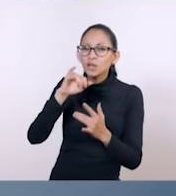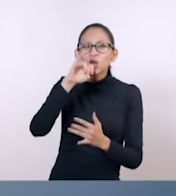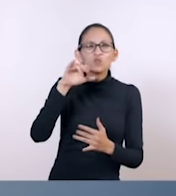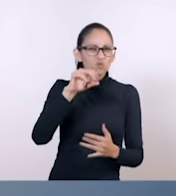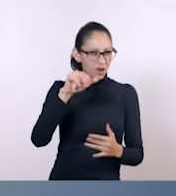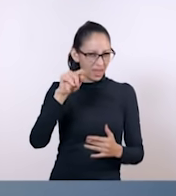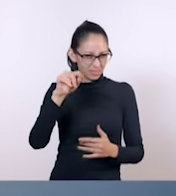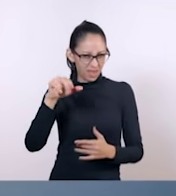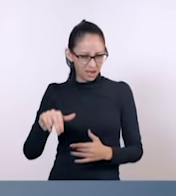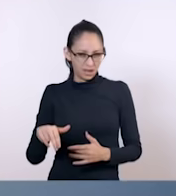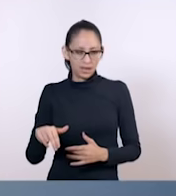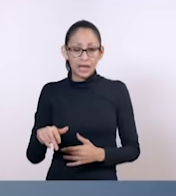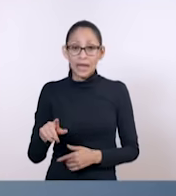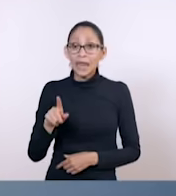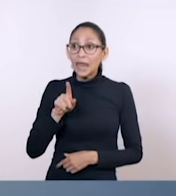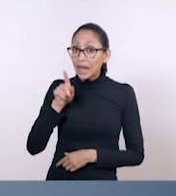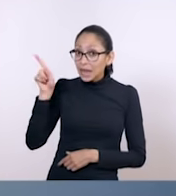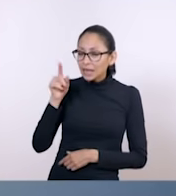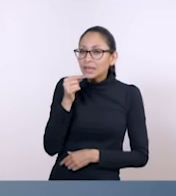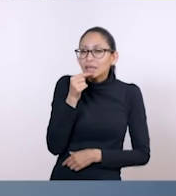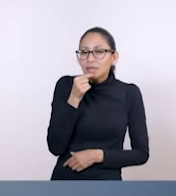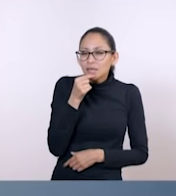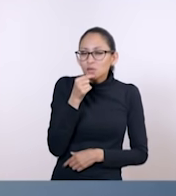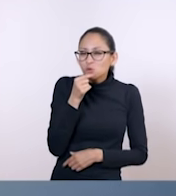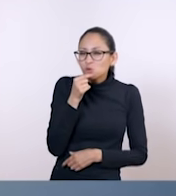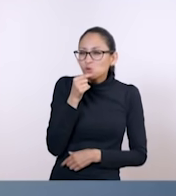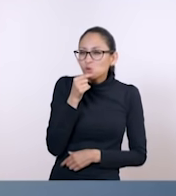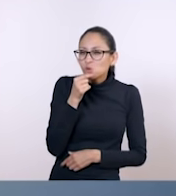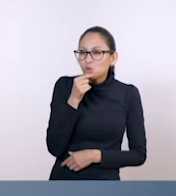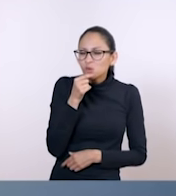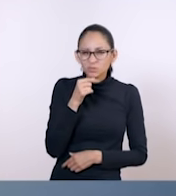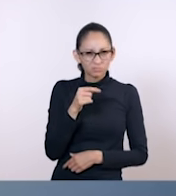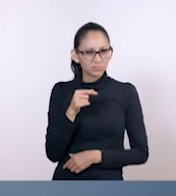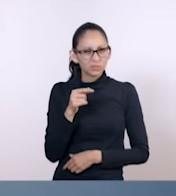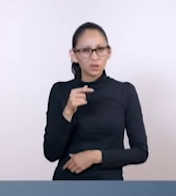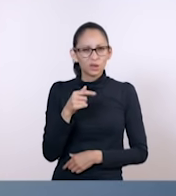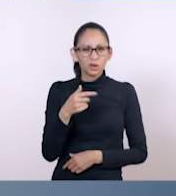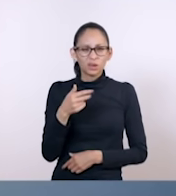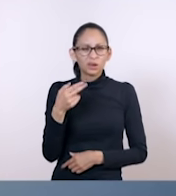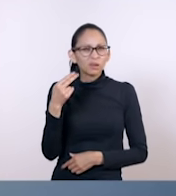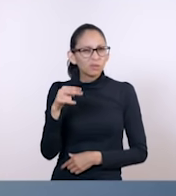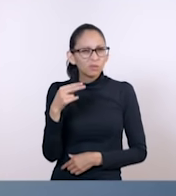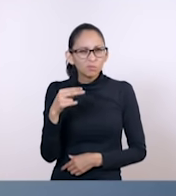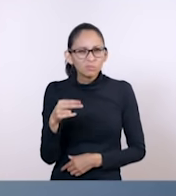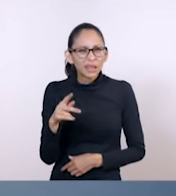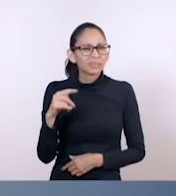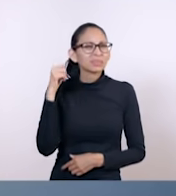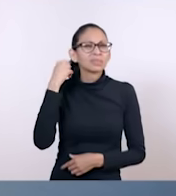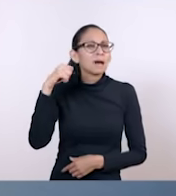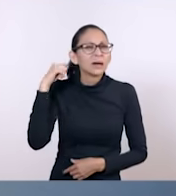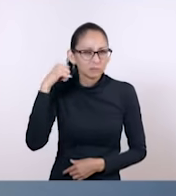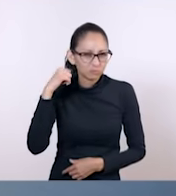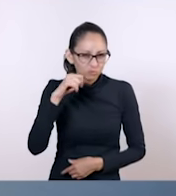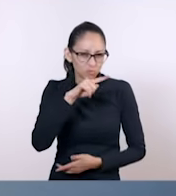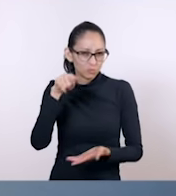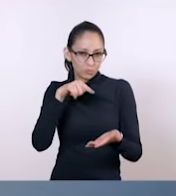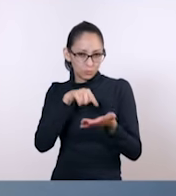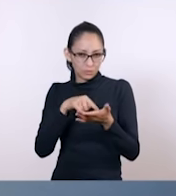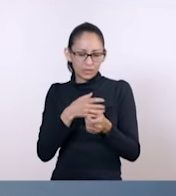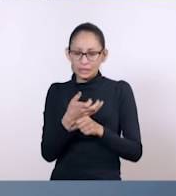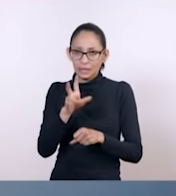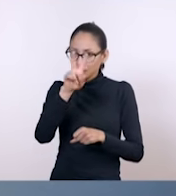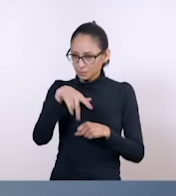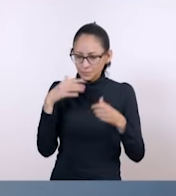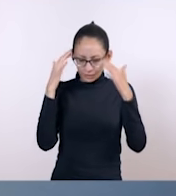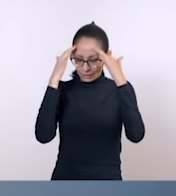Jonathan. ¿Qué? Jonathan. es de Huimanguillo en... Ay, en Tabasco. ¿O qué? Ese me